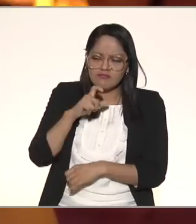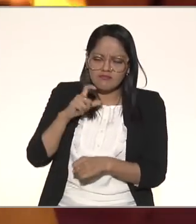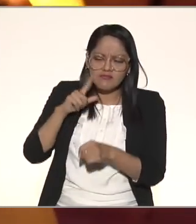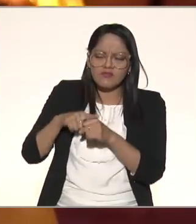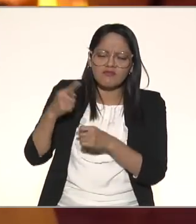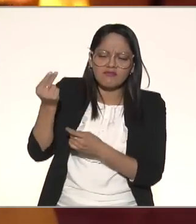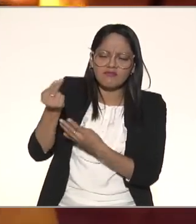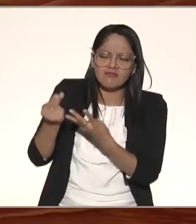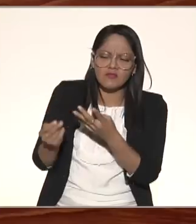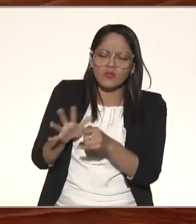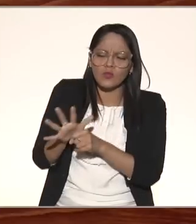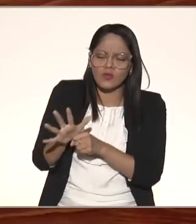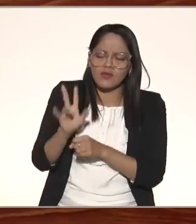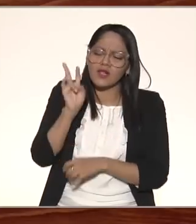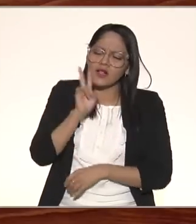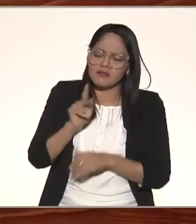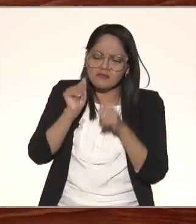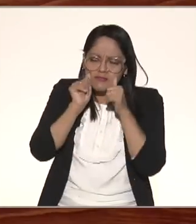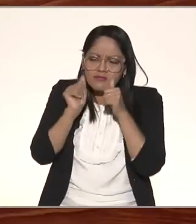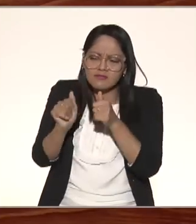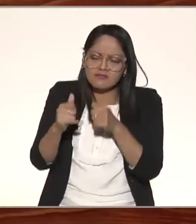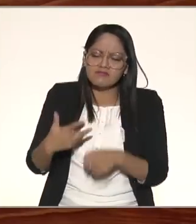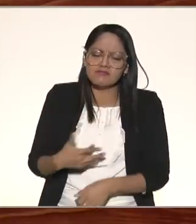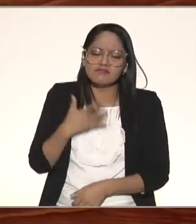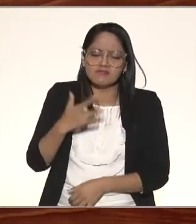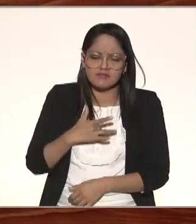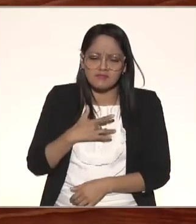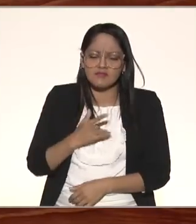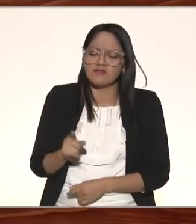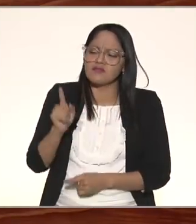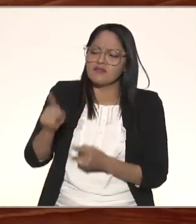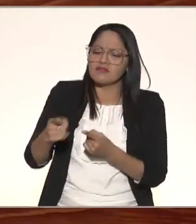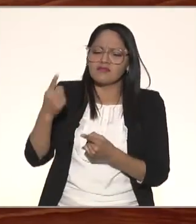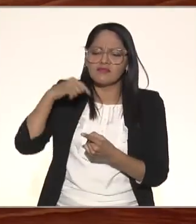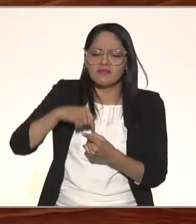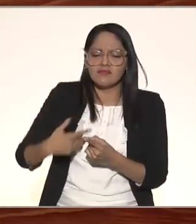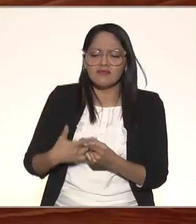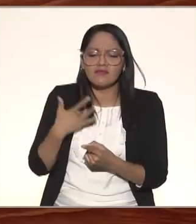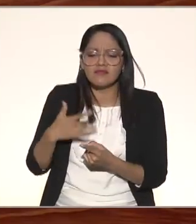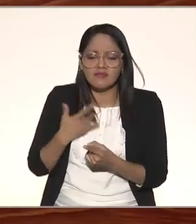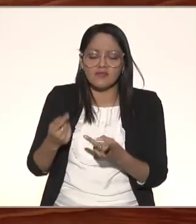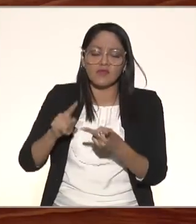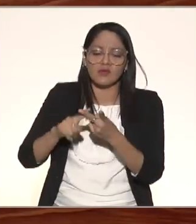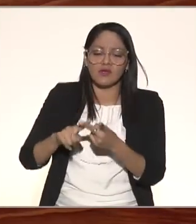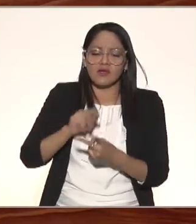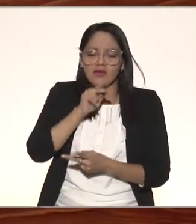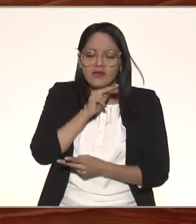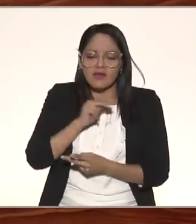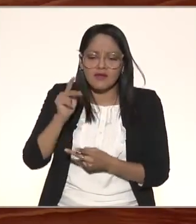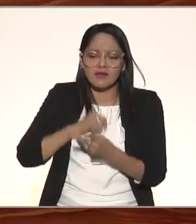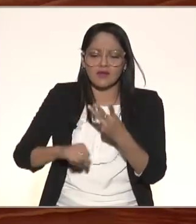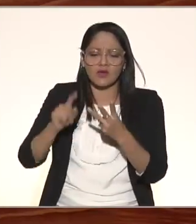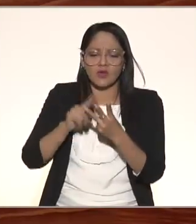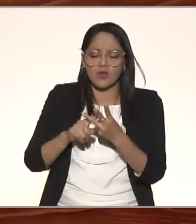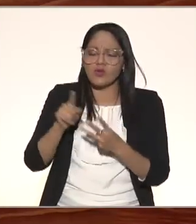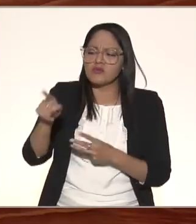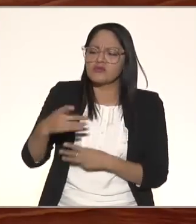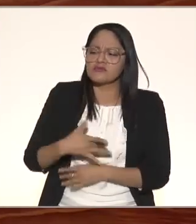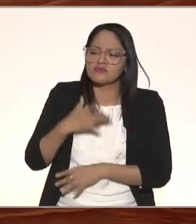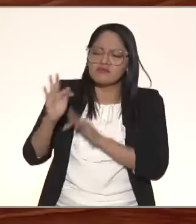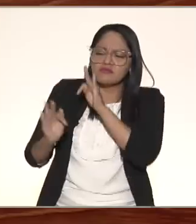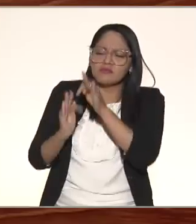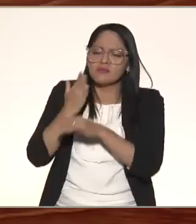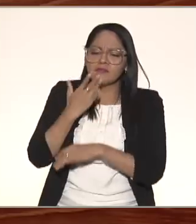la otra persona. Que le entiende, que le procura, que le hace sentir bien. Hay un